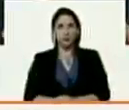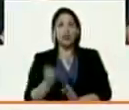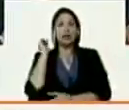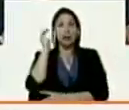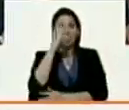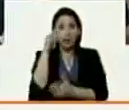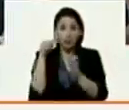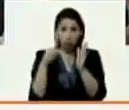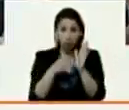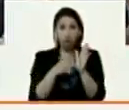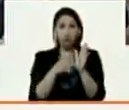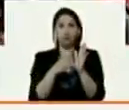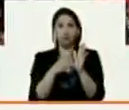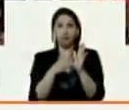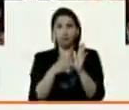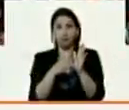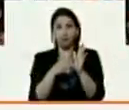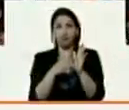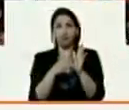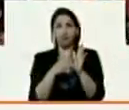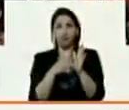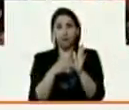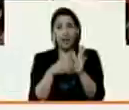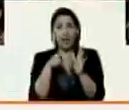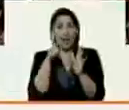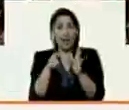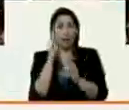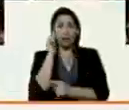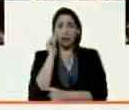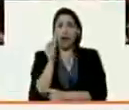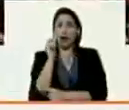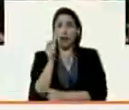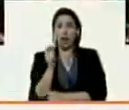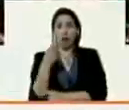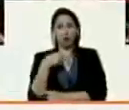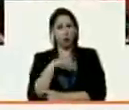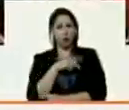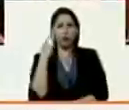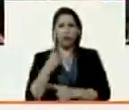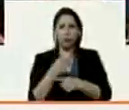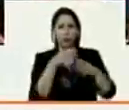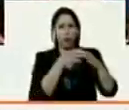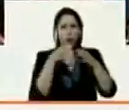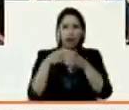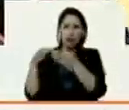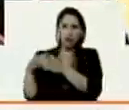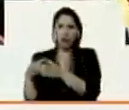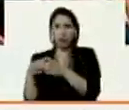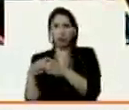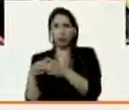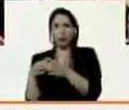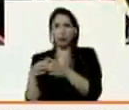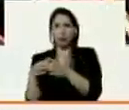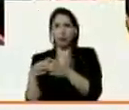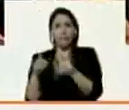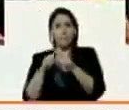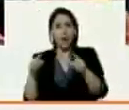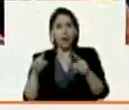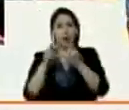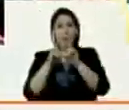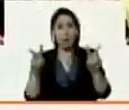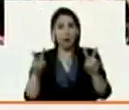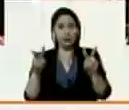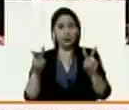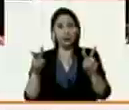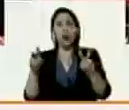Asamblea Nacional. Esa es una tarea que tenemos, organizarnos en paz, para la paz, y que la derecha